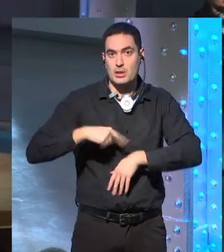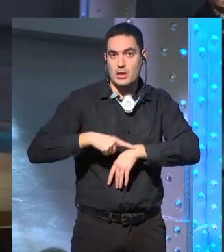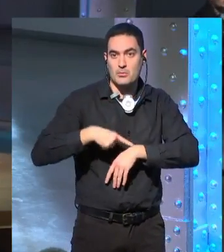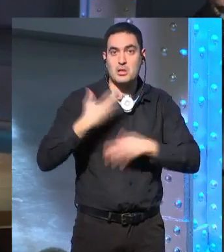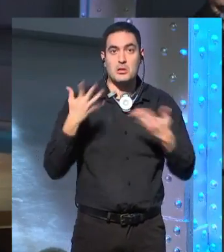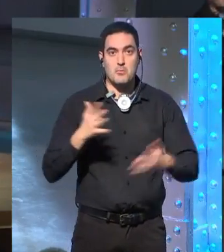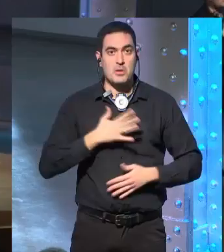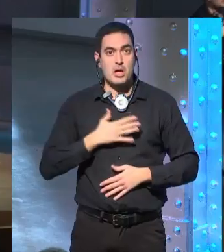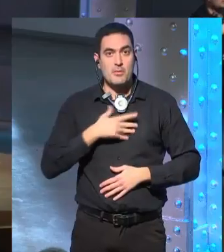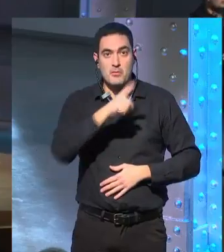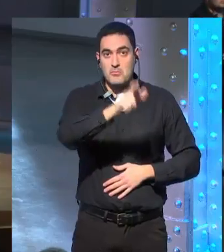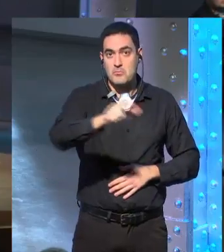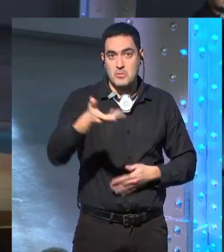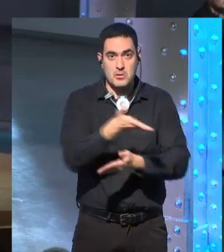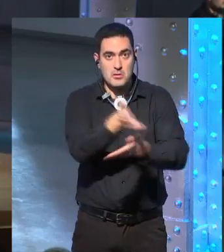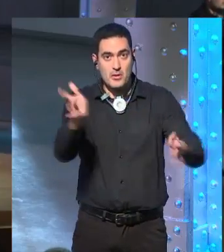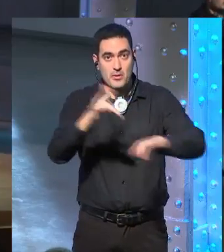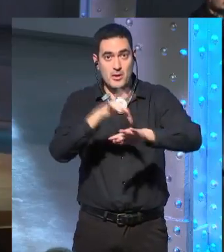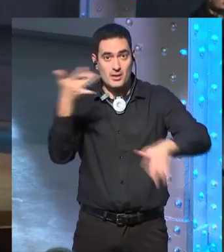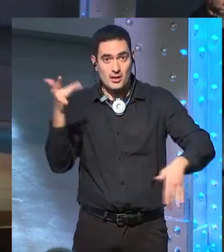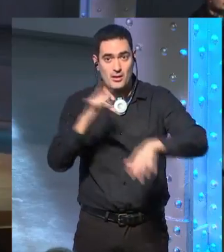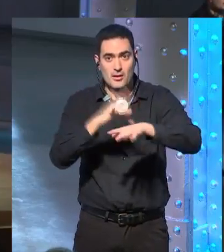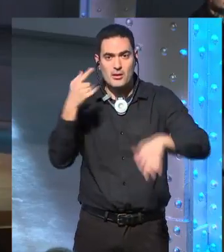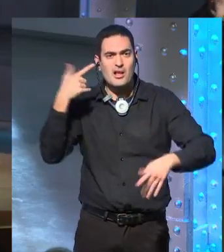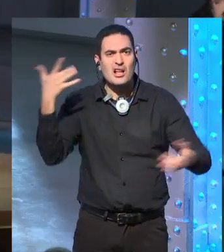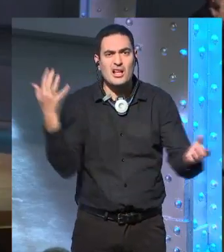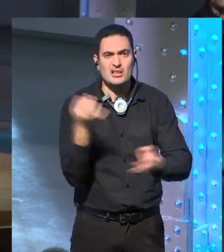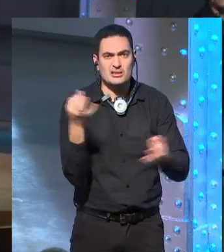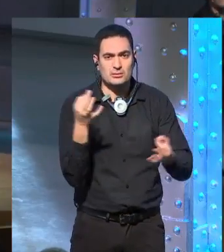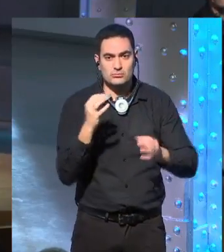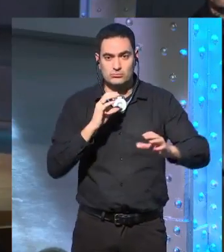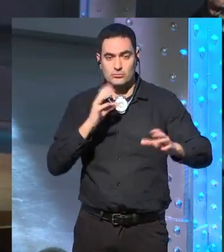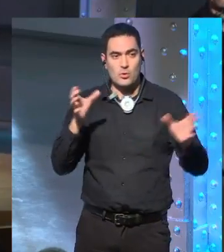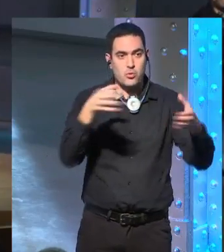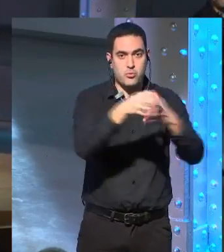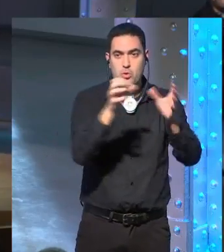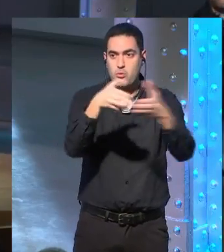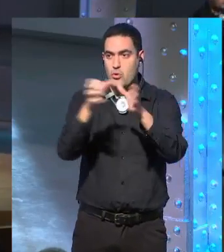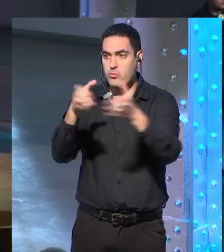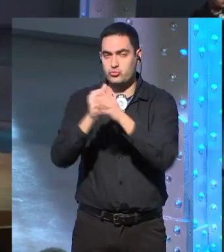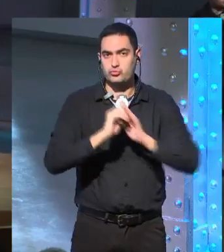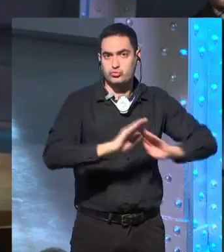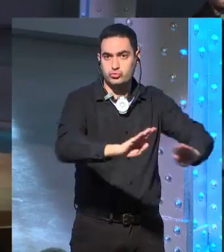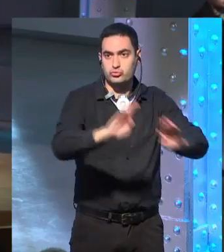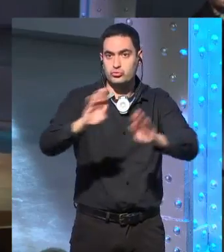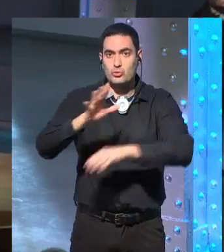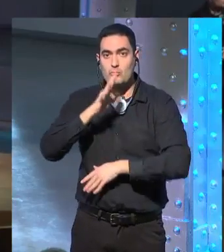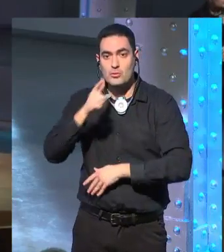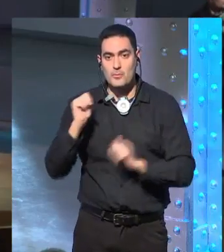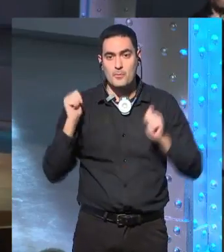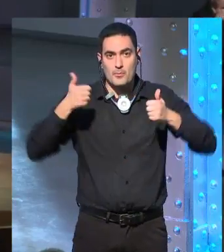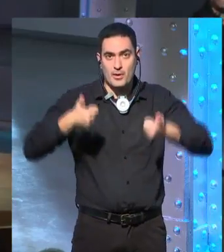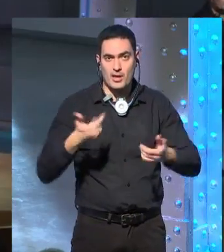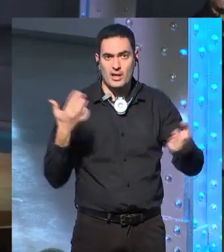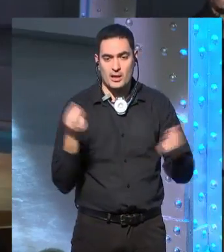tiempo. Así que para mí la ciudadanía digital consiste en las comunidades. Este fue el